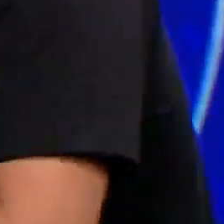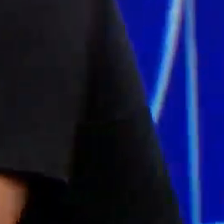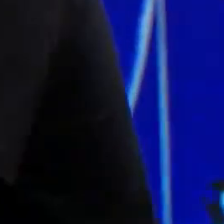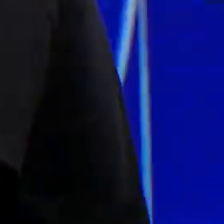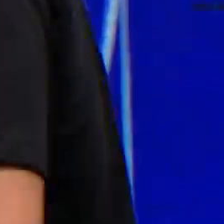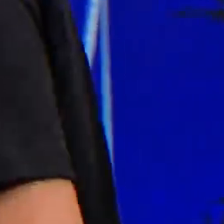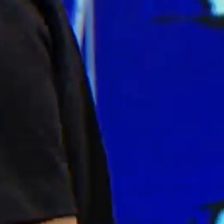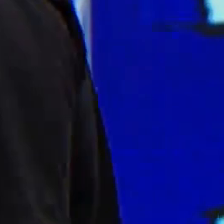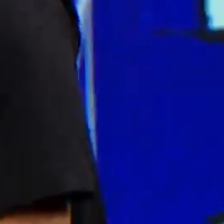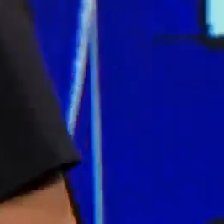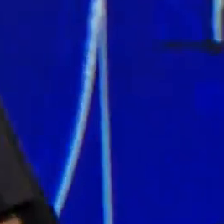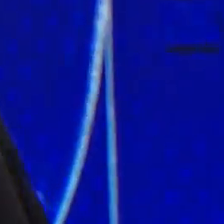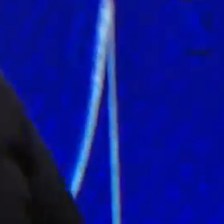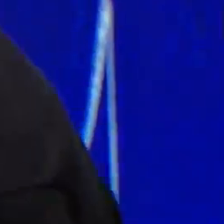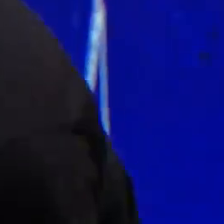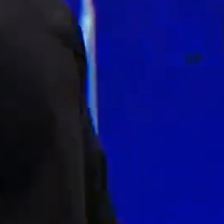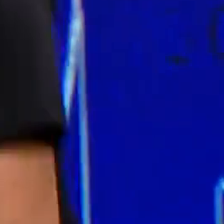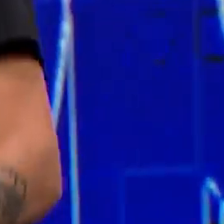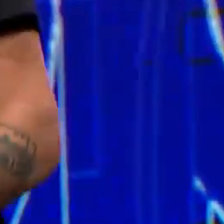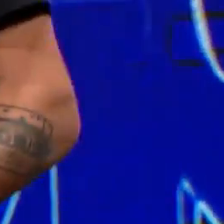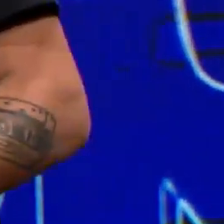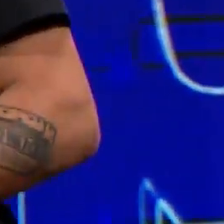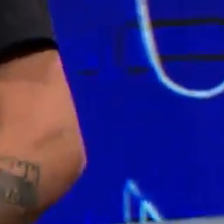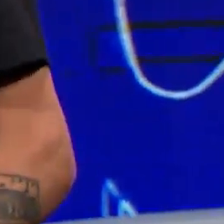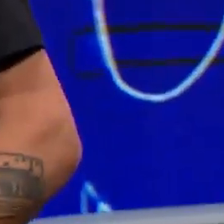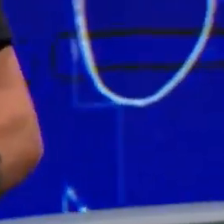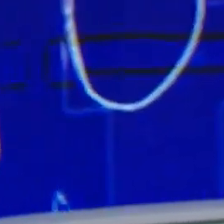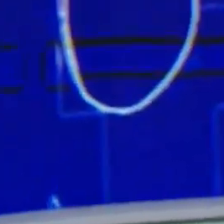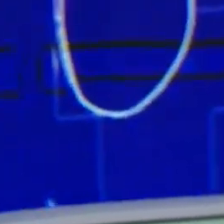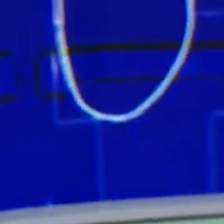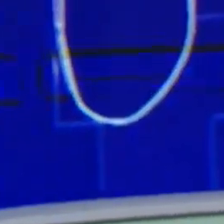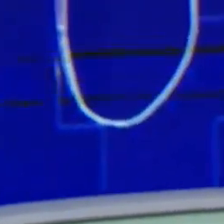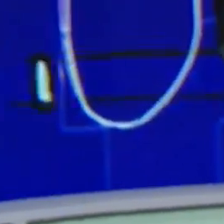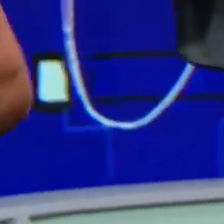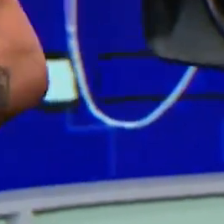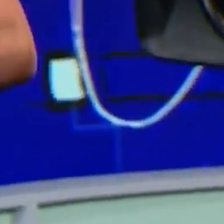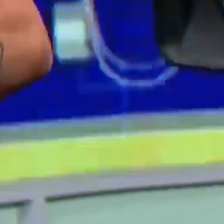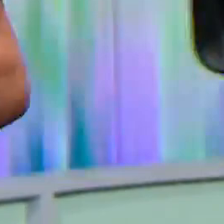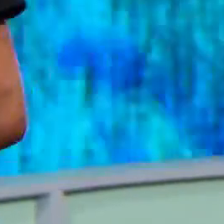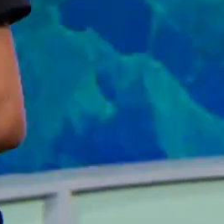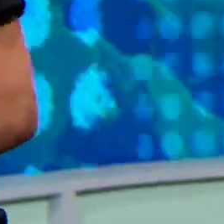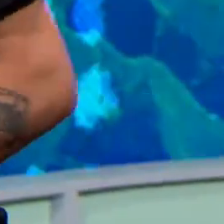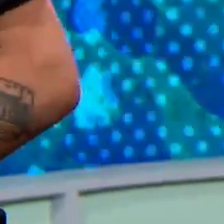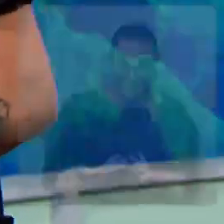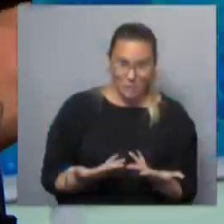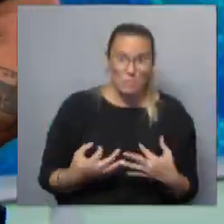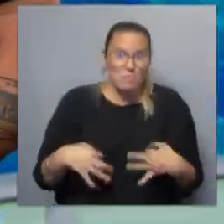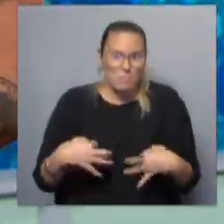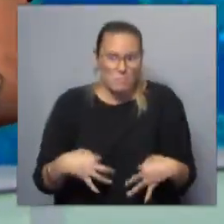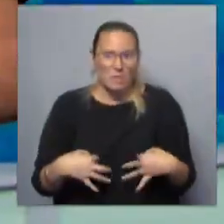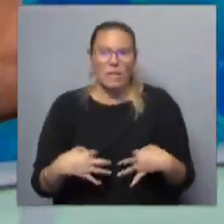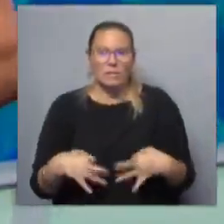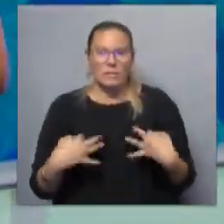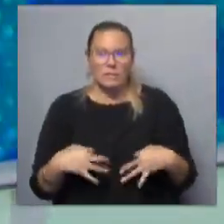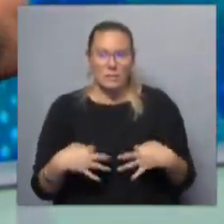¡Qué alegría! ¡Qué divino! Muchísimas gracias a las tres a por ustedes. Estar hoy acá. ¿Cómo se sintieron? Bien. ¿Salió bien? Sí,